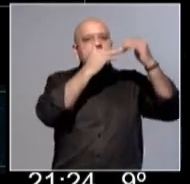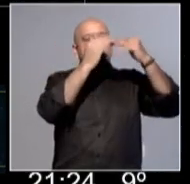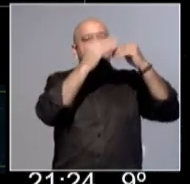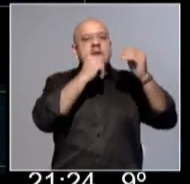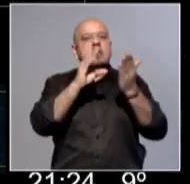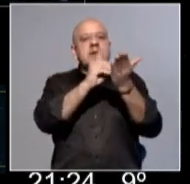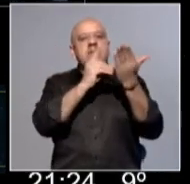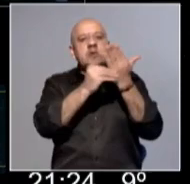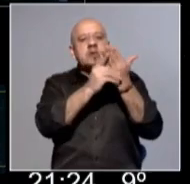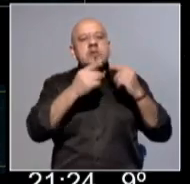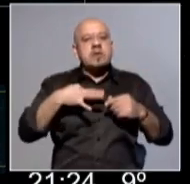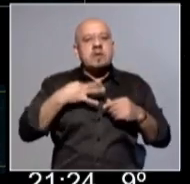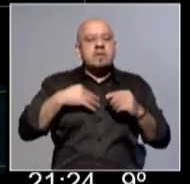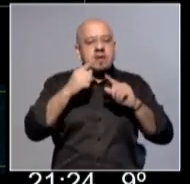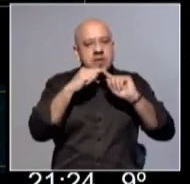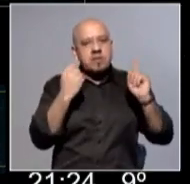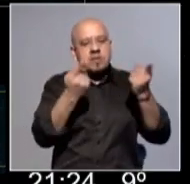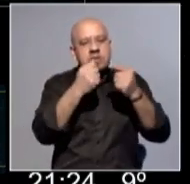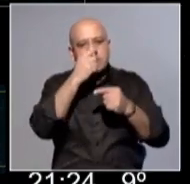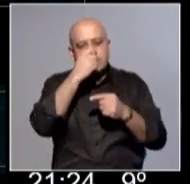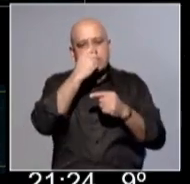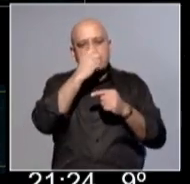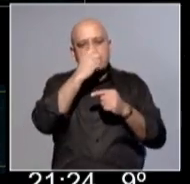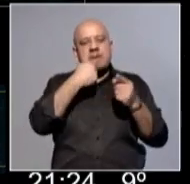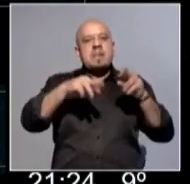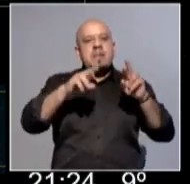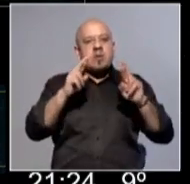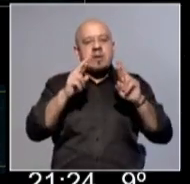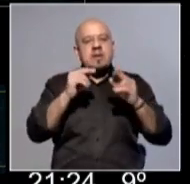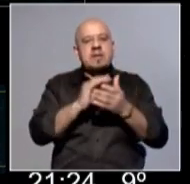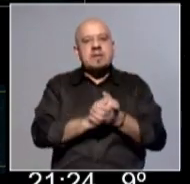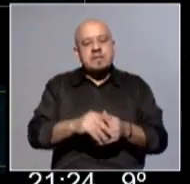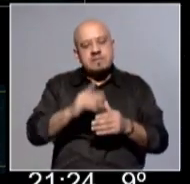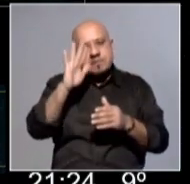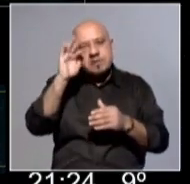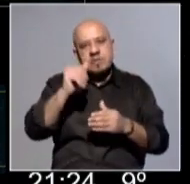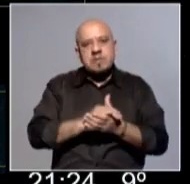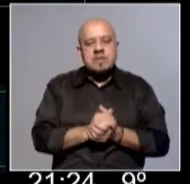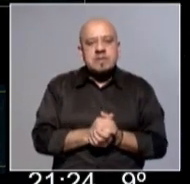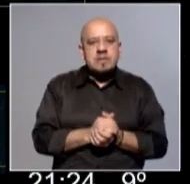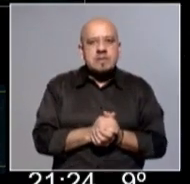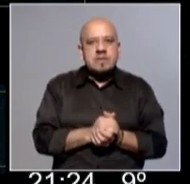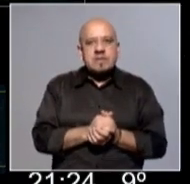el proyecto de vida de todos nosotros como comunidad. Así que ojalá haya servido y les mando un abrazo grande.